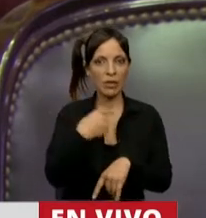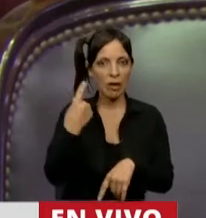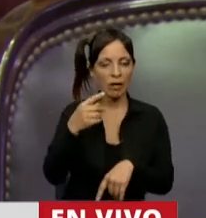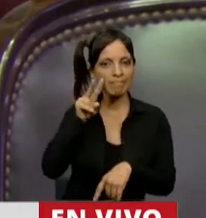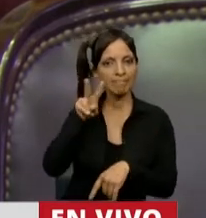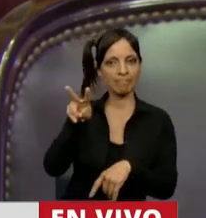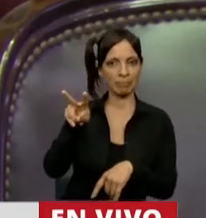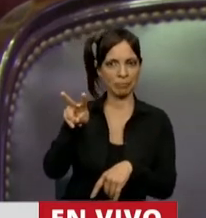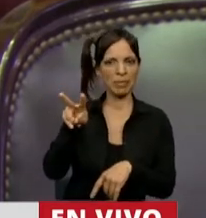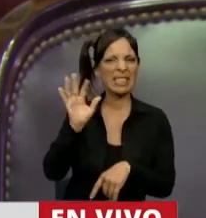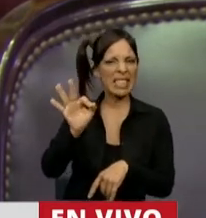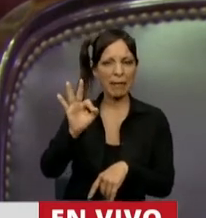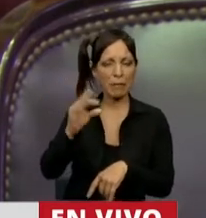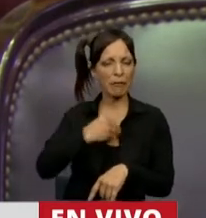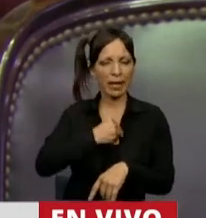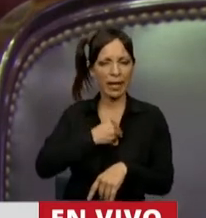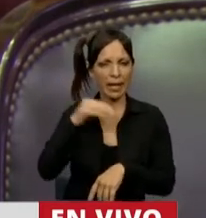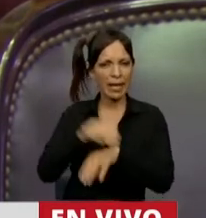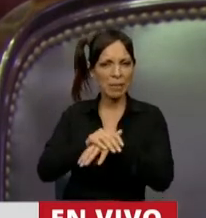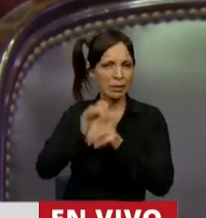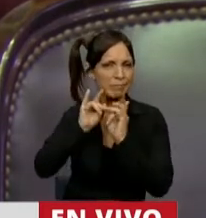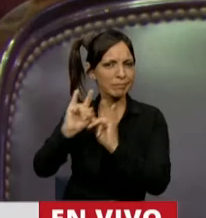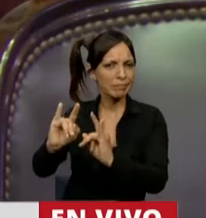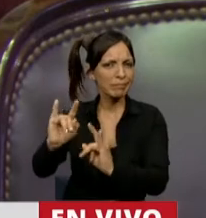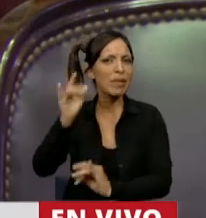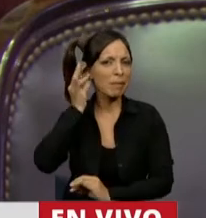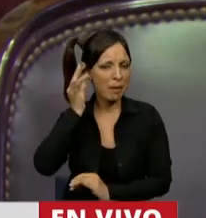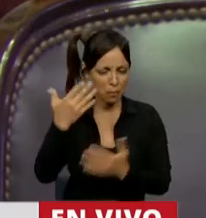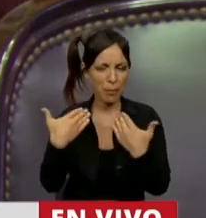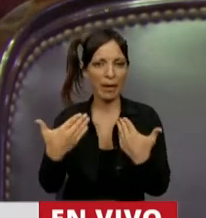podíamos depositar la responsabilidad en él.